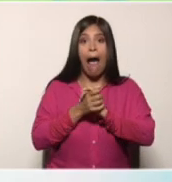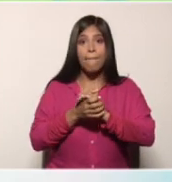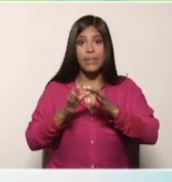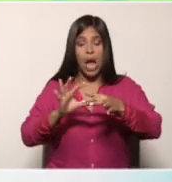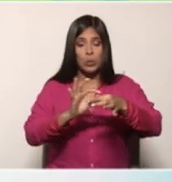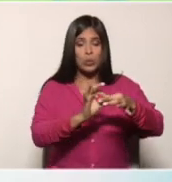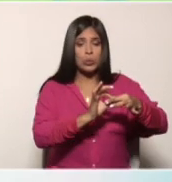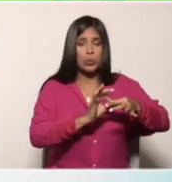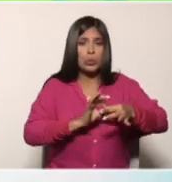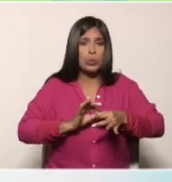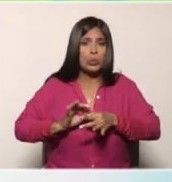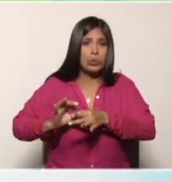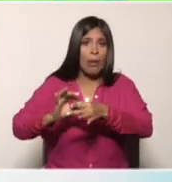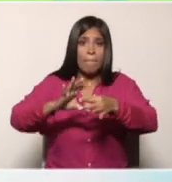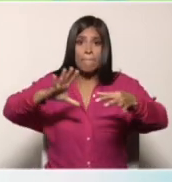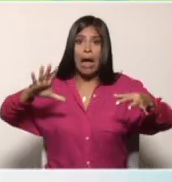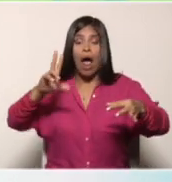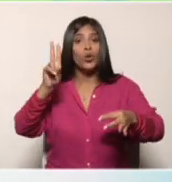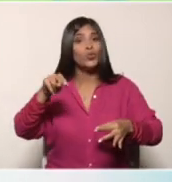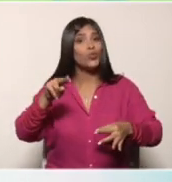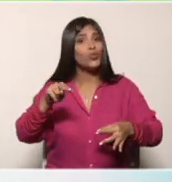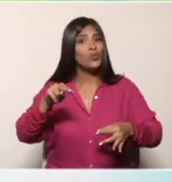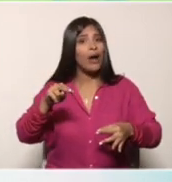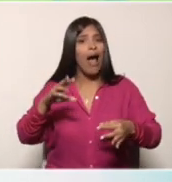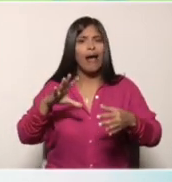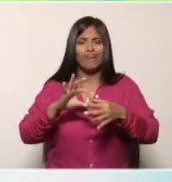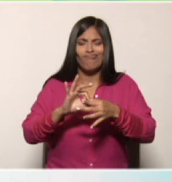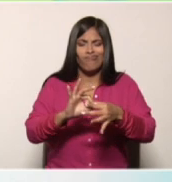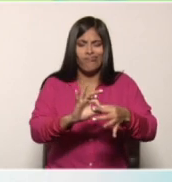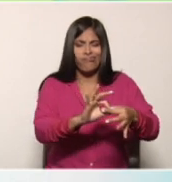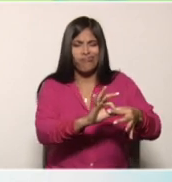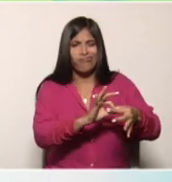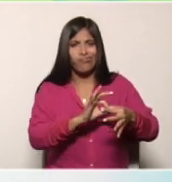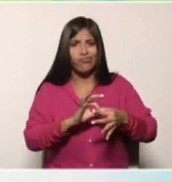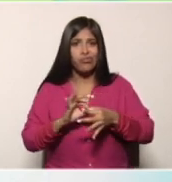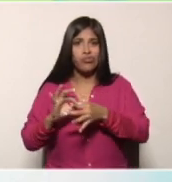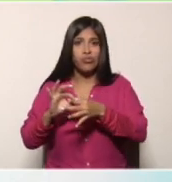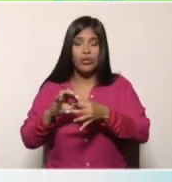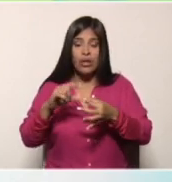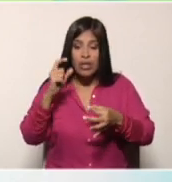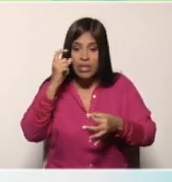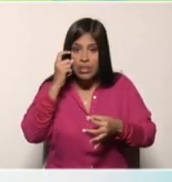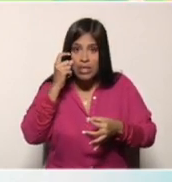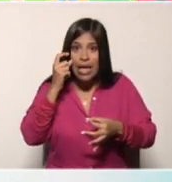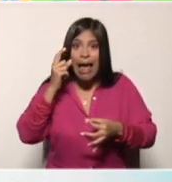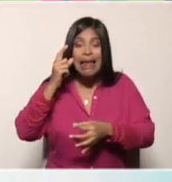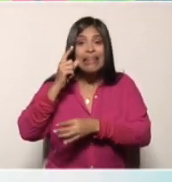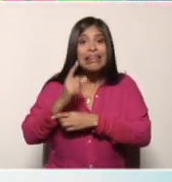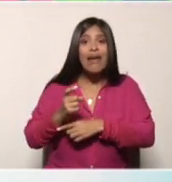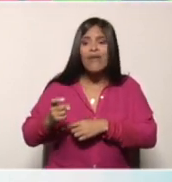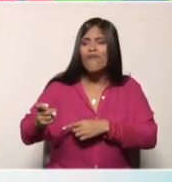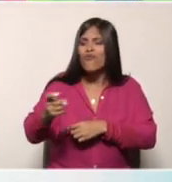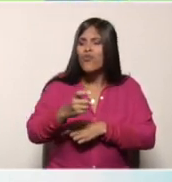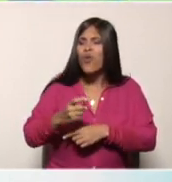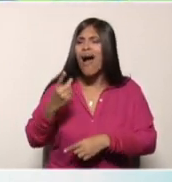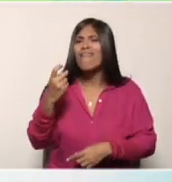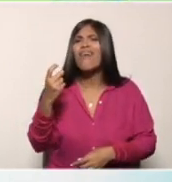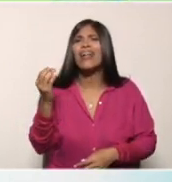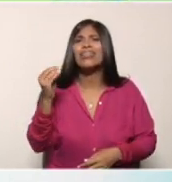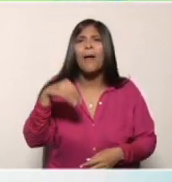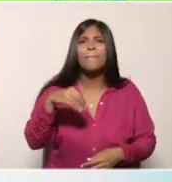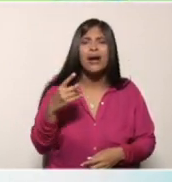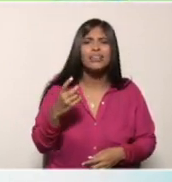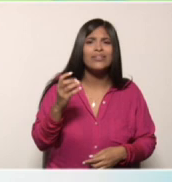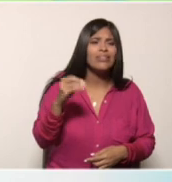separaban, pues todas se complementaban mutuamente. Así que llegó el día. Debían salir a buscar lo que tanto